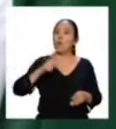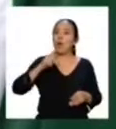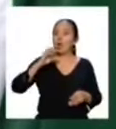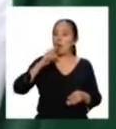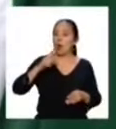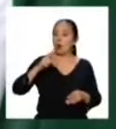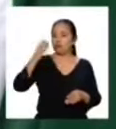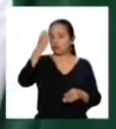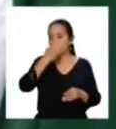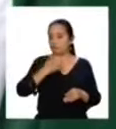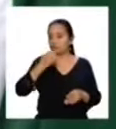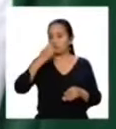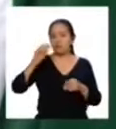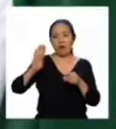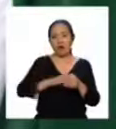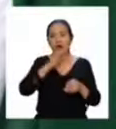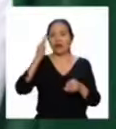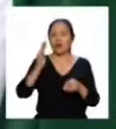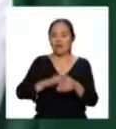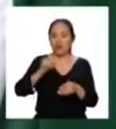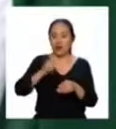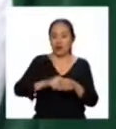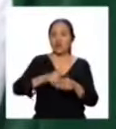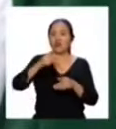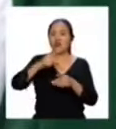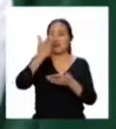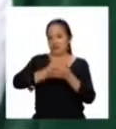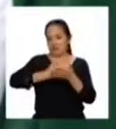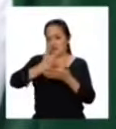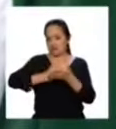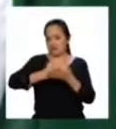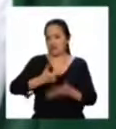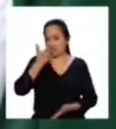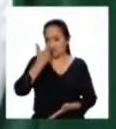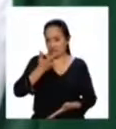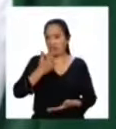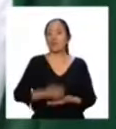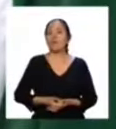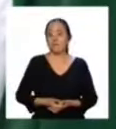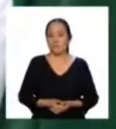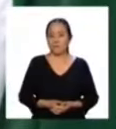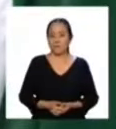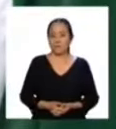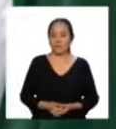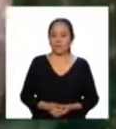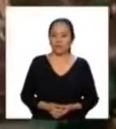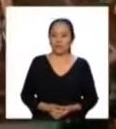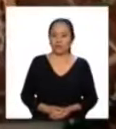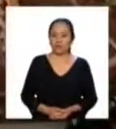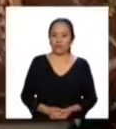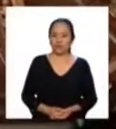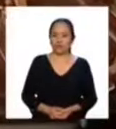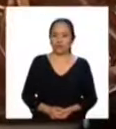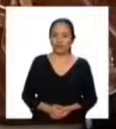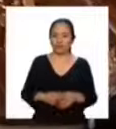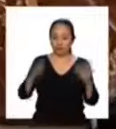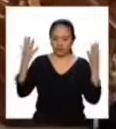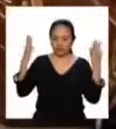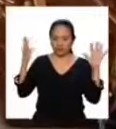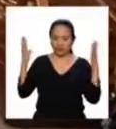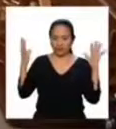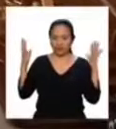evaluado de toda América Latina en el manejo responsable del endeudamiento público.